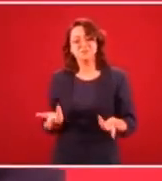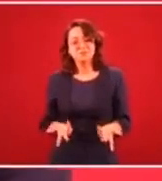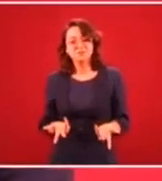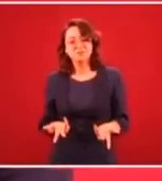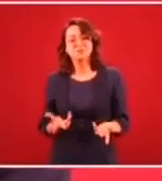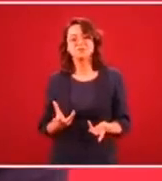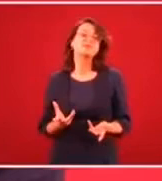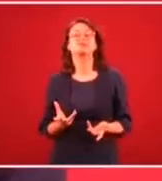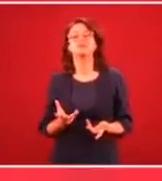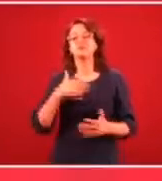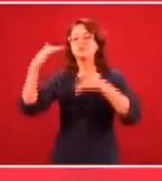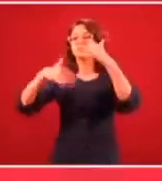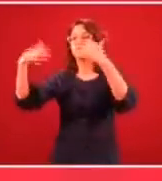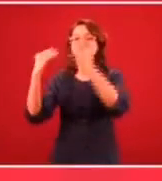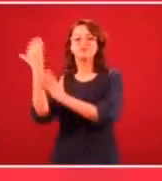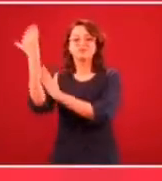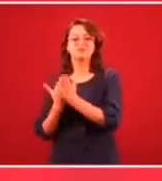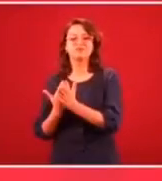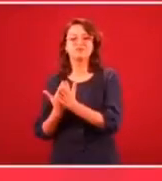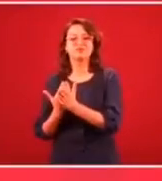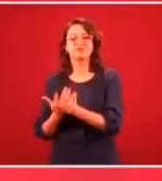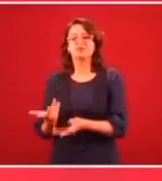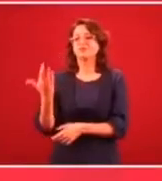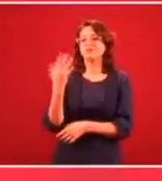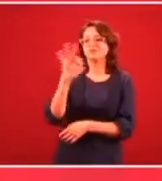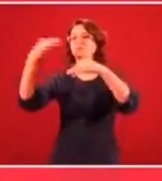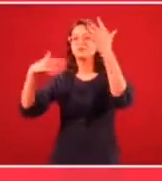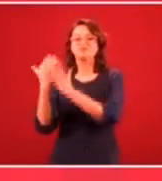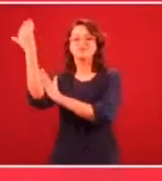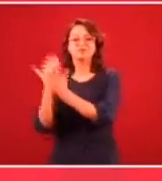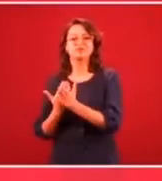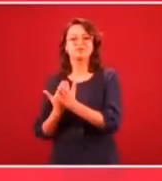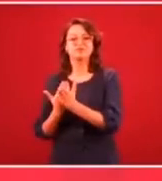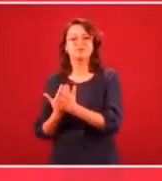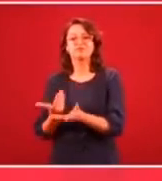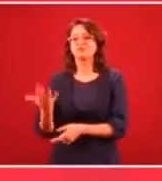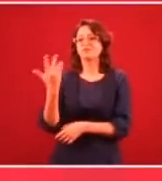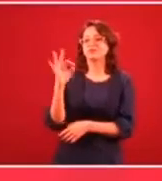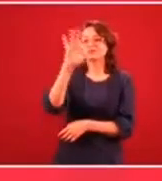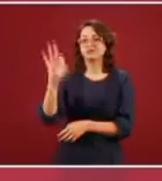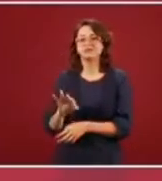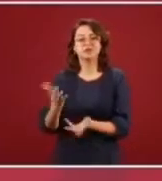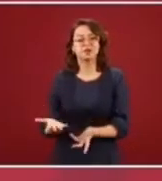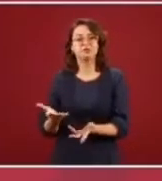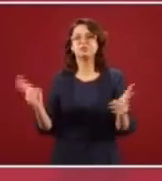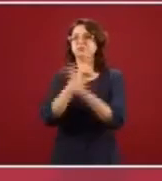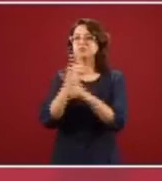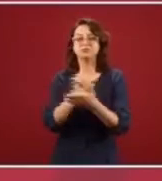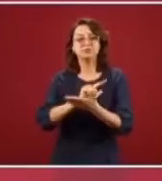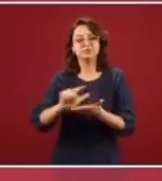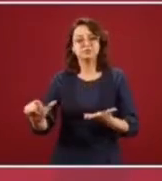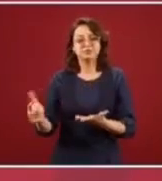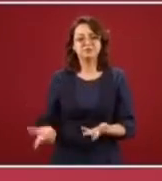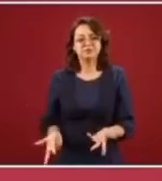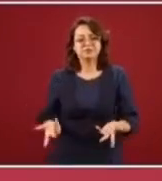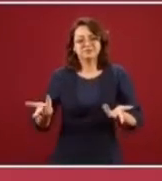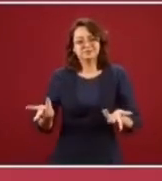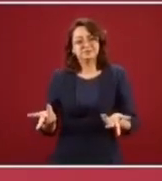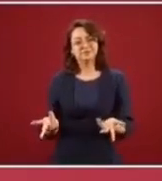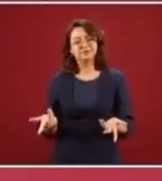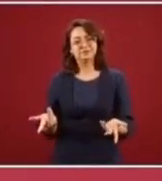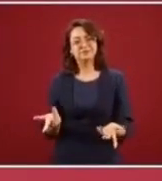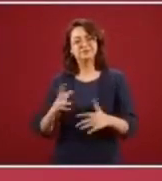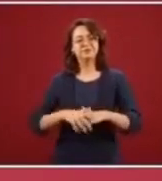reducción de emisiones a la atmósfera de más del 50 por ciento de más del 50% entonces